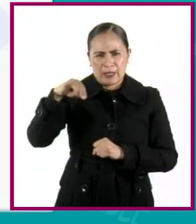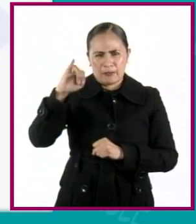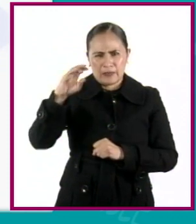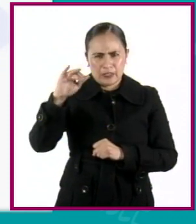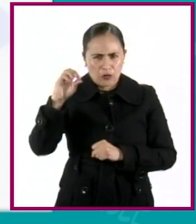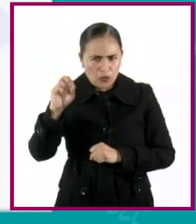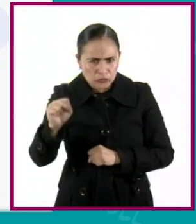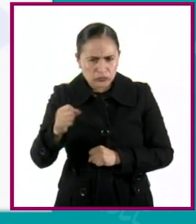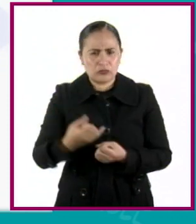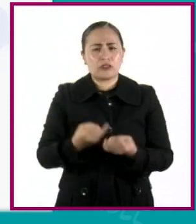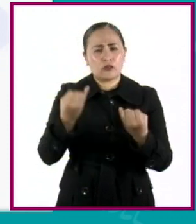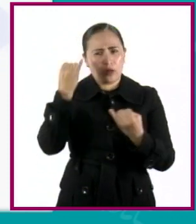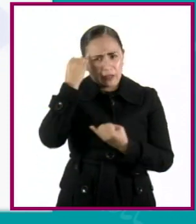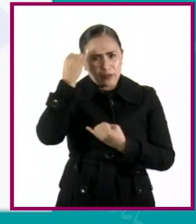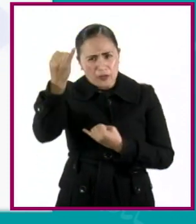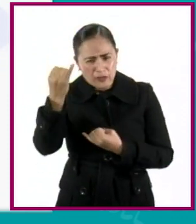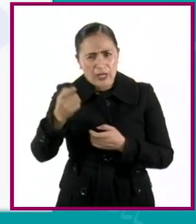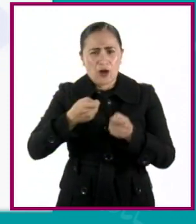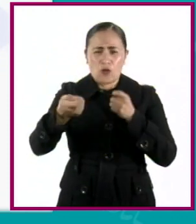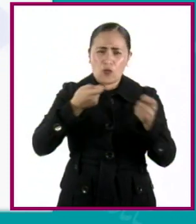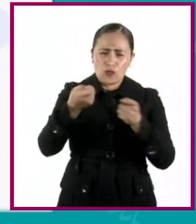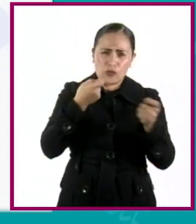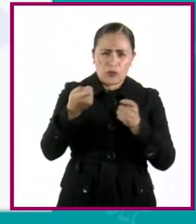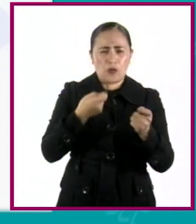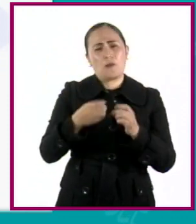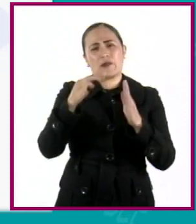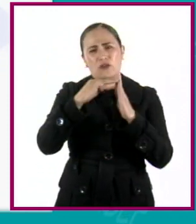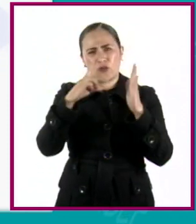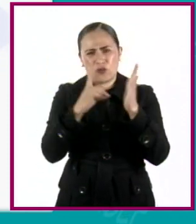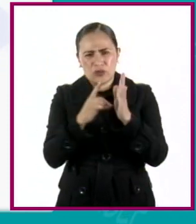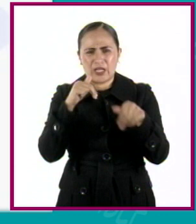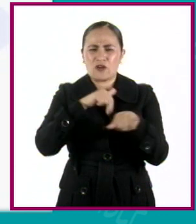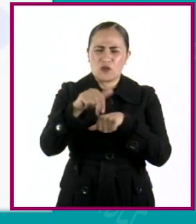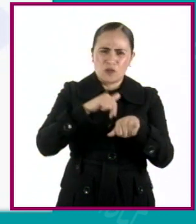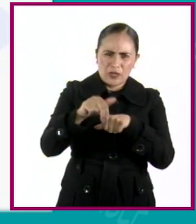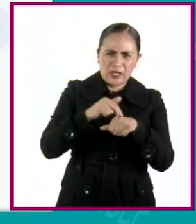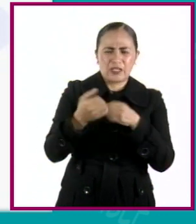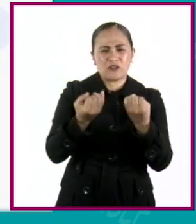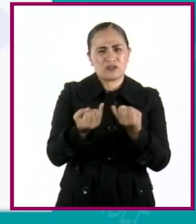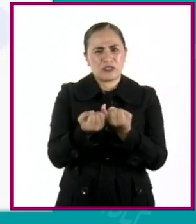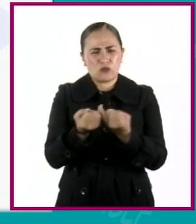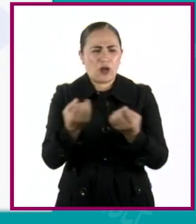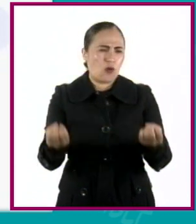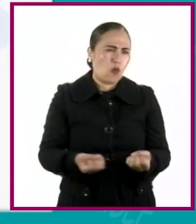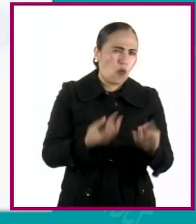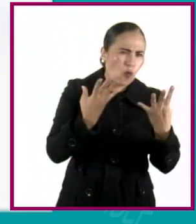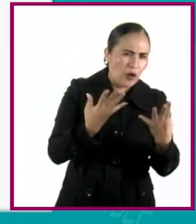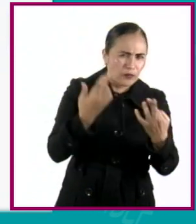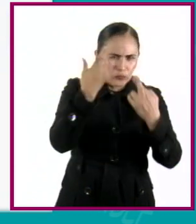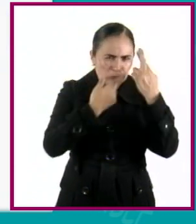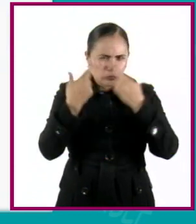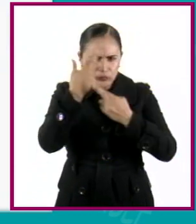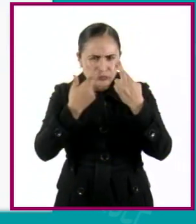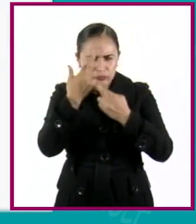estocásticos, teoría de control, métodos numéricos y estadísticos y también como topología.